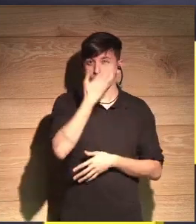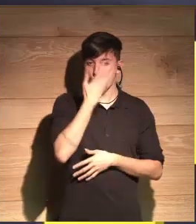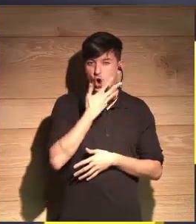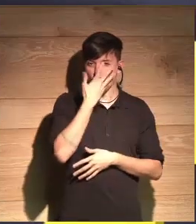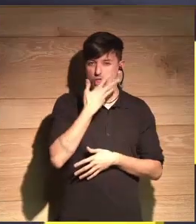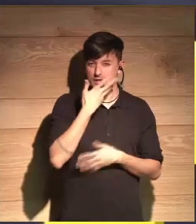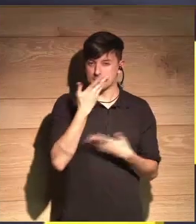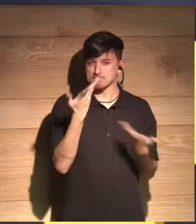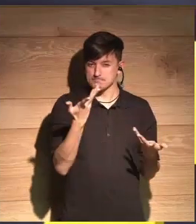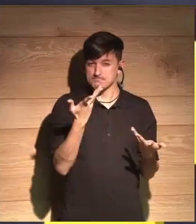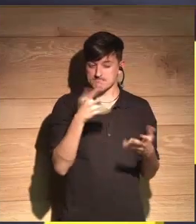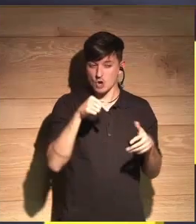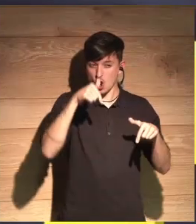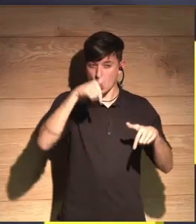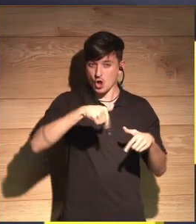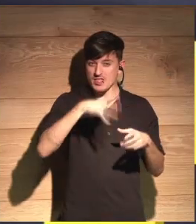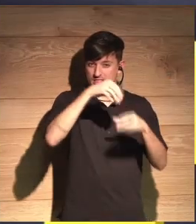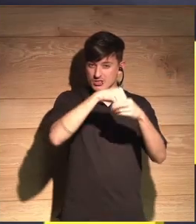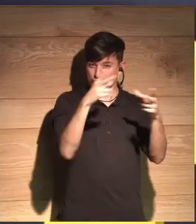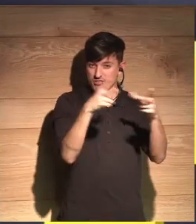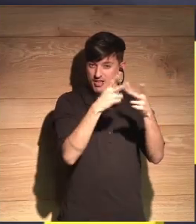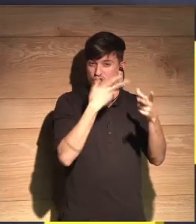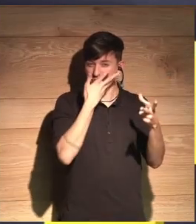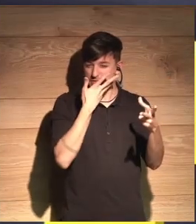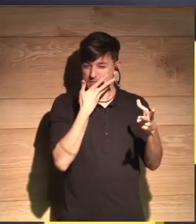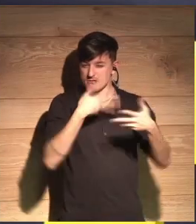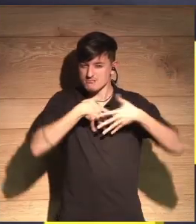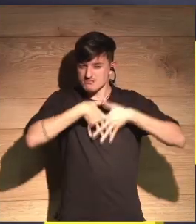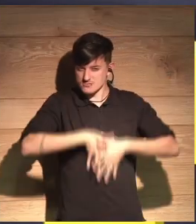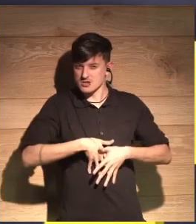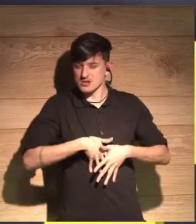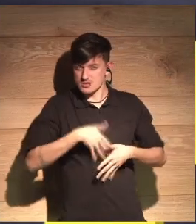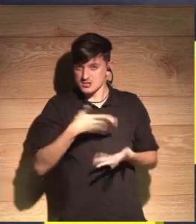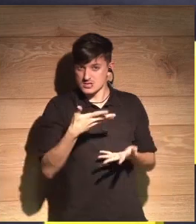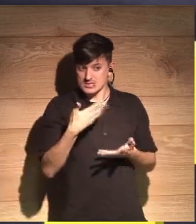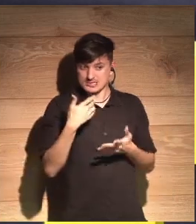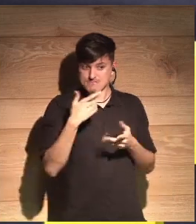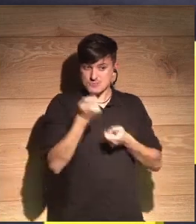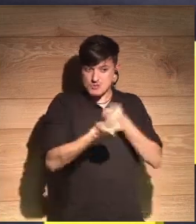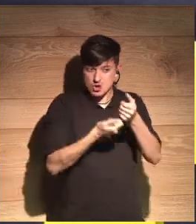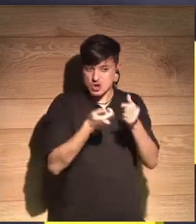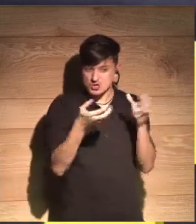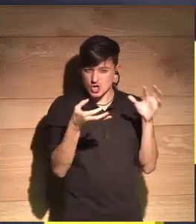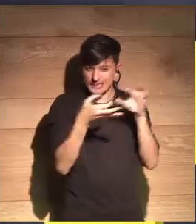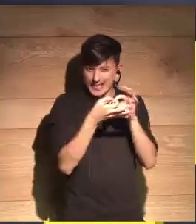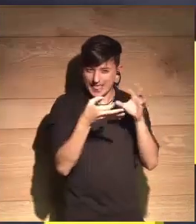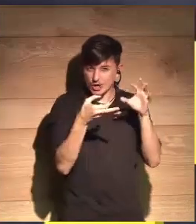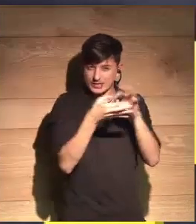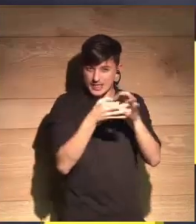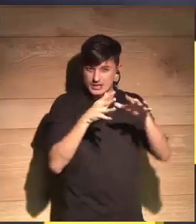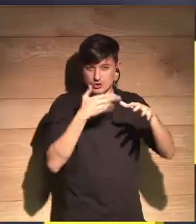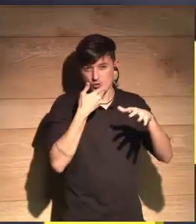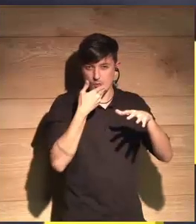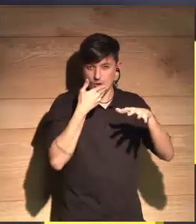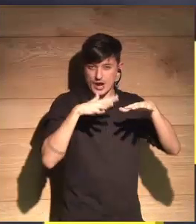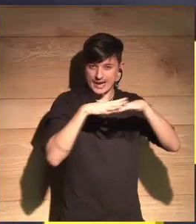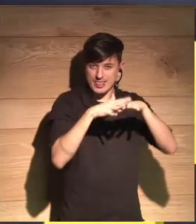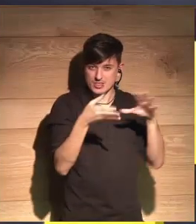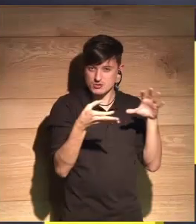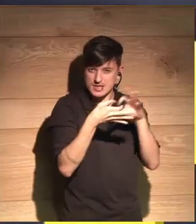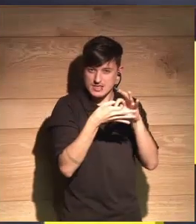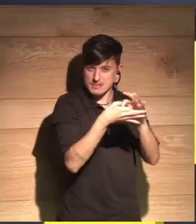está disponible hoy en día en la sociedad en una sociedad en red cada vez más conectada que de alguna manera nosotros desde este foro